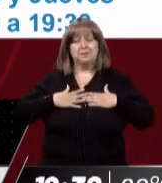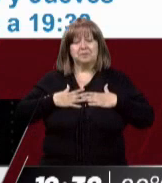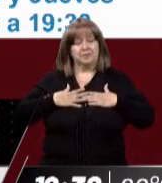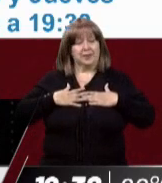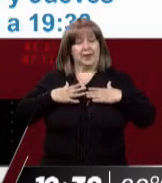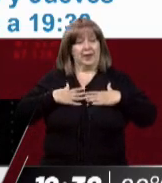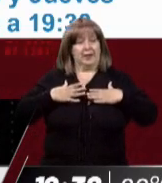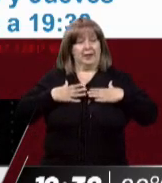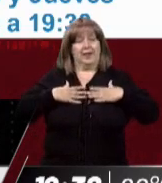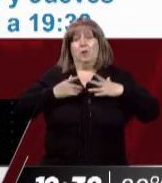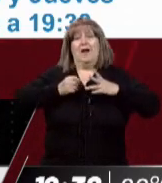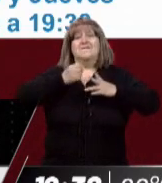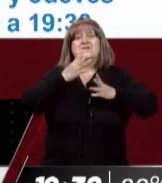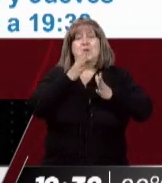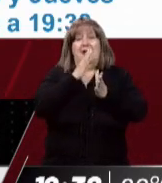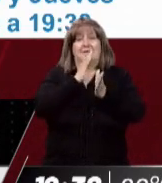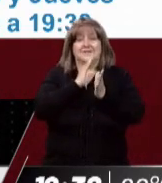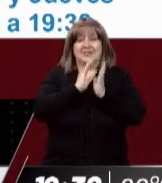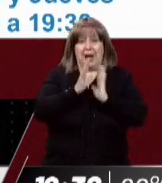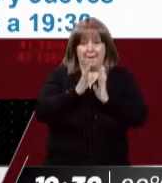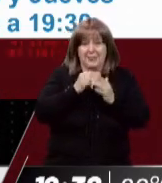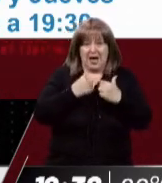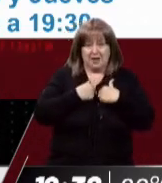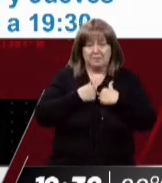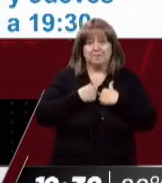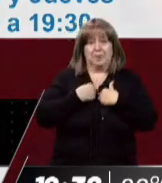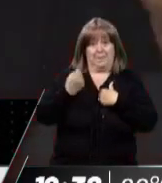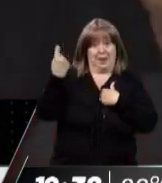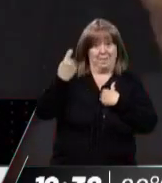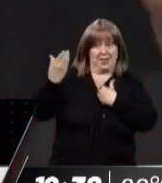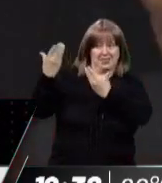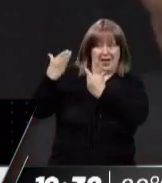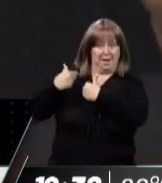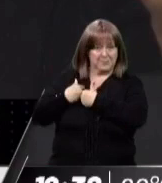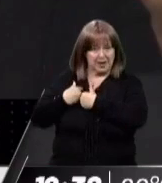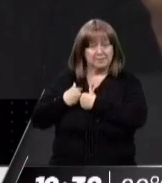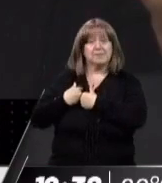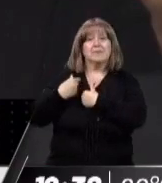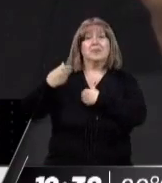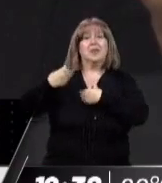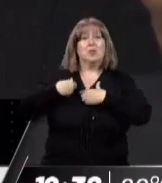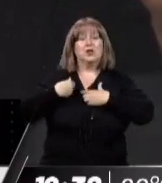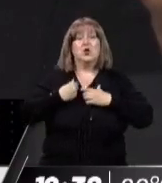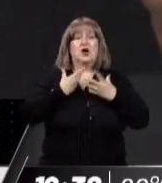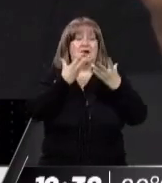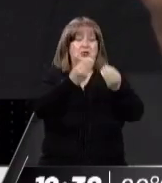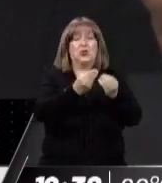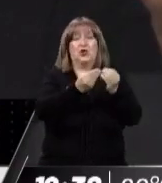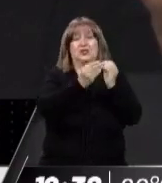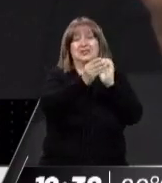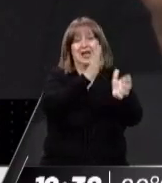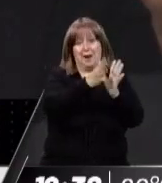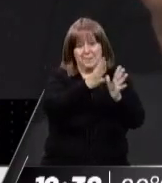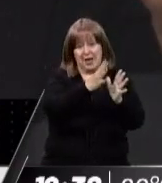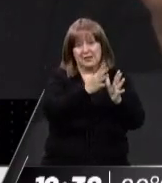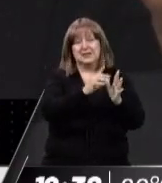el valor terapéutico de un adicto que ayuda a otro. Ese valor terapéutico está en la identificación, y básicamente en la identificación